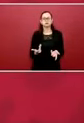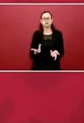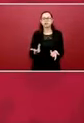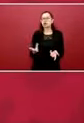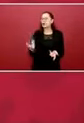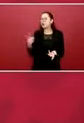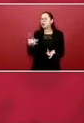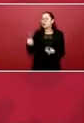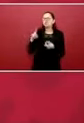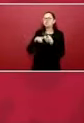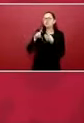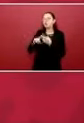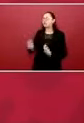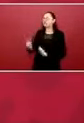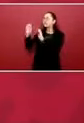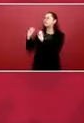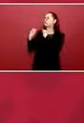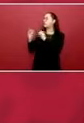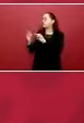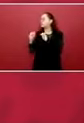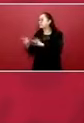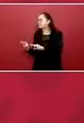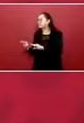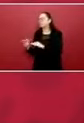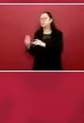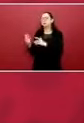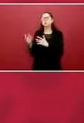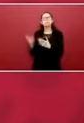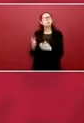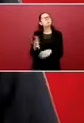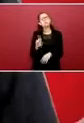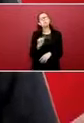oficinas administrativas o